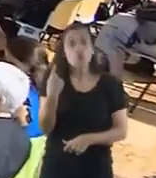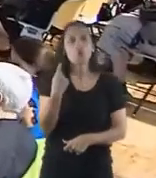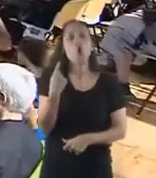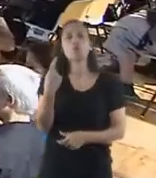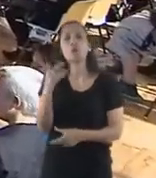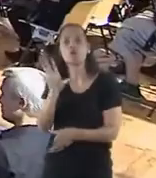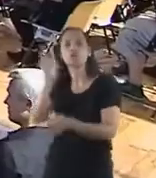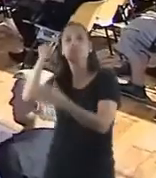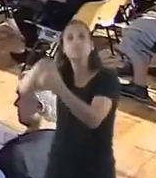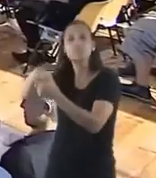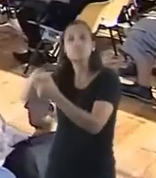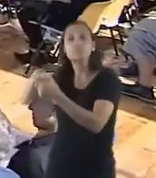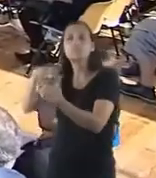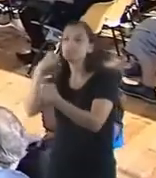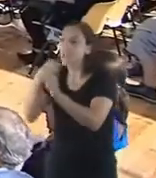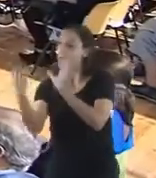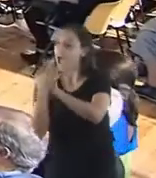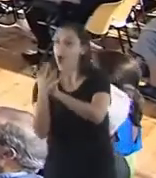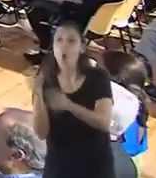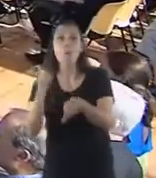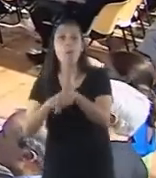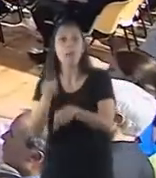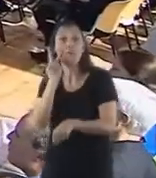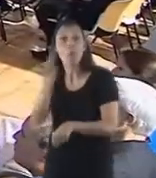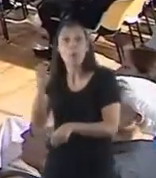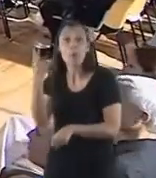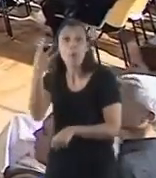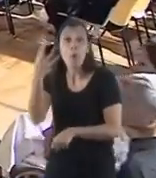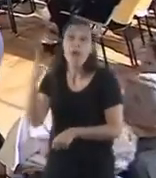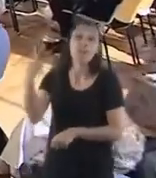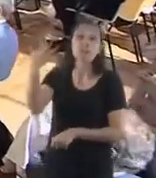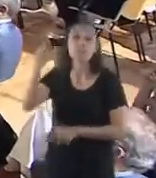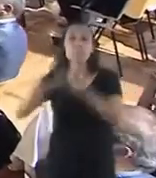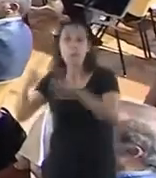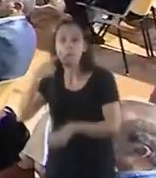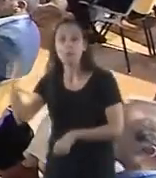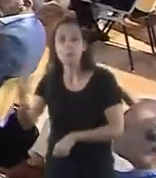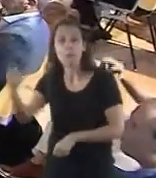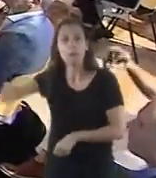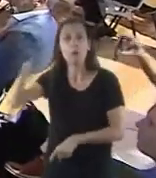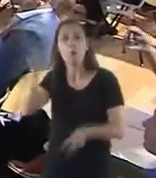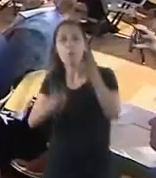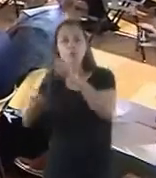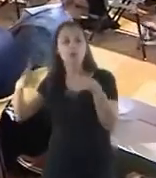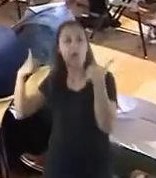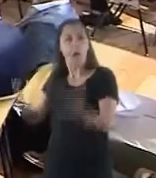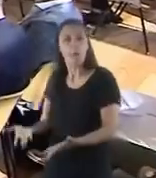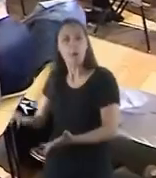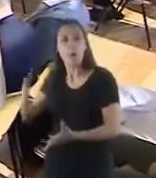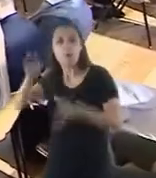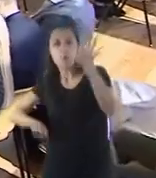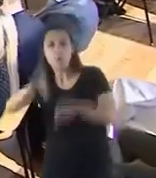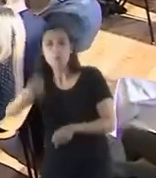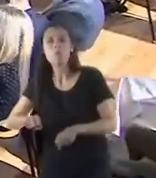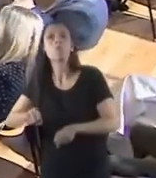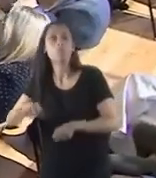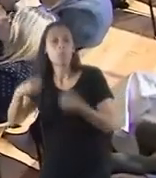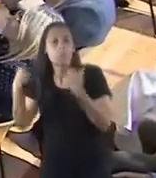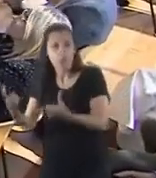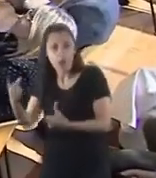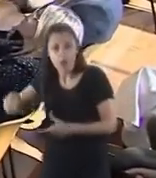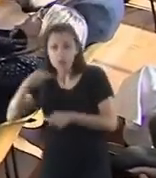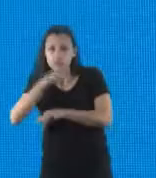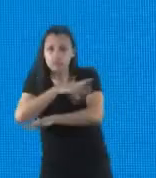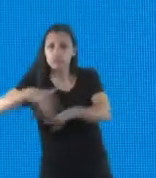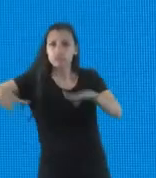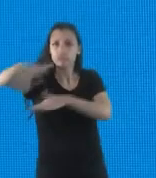intervenir cuando vemos cuatro vivos que quieren aprovechar incertidumbre para generar